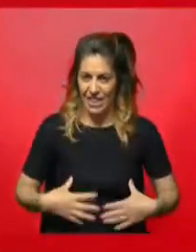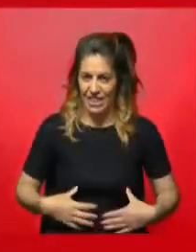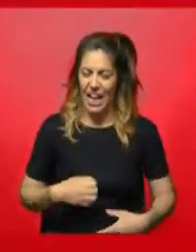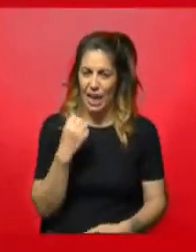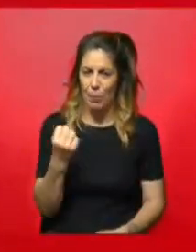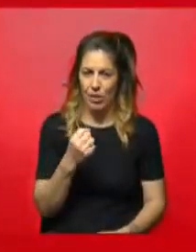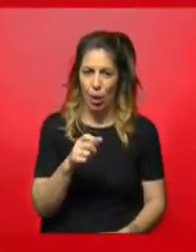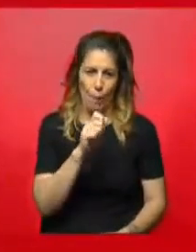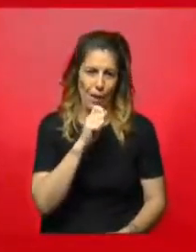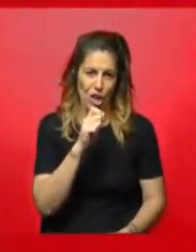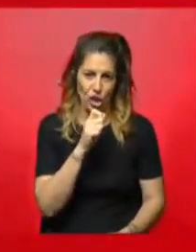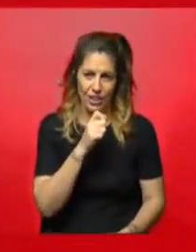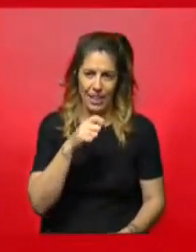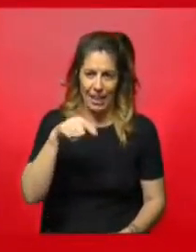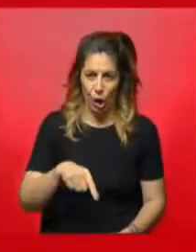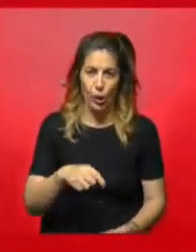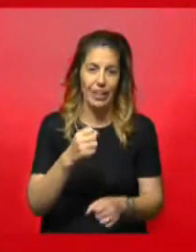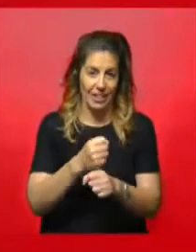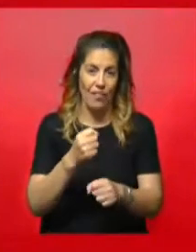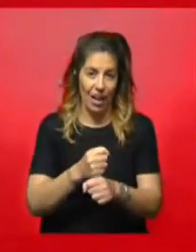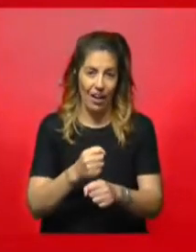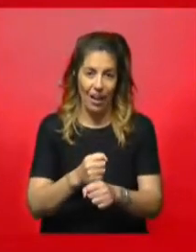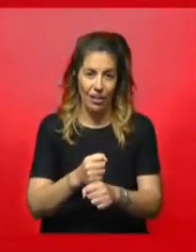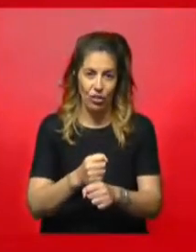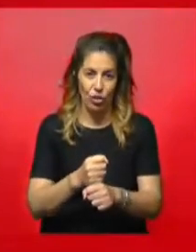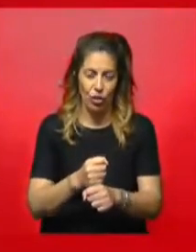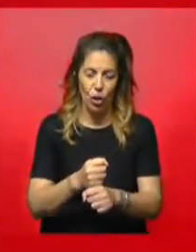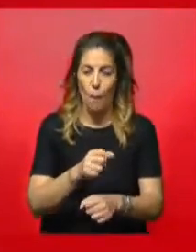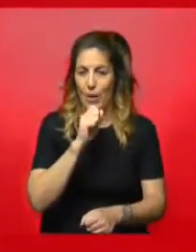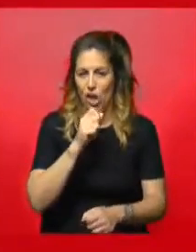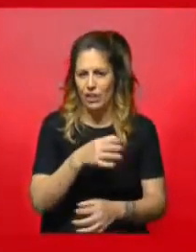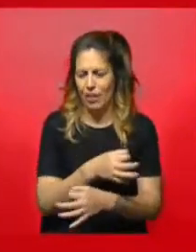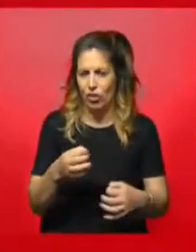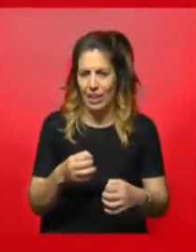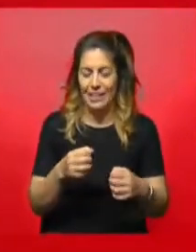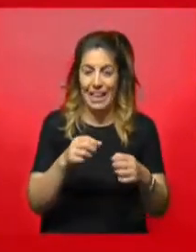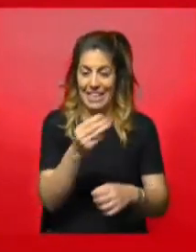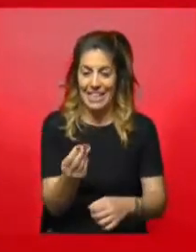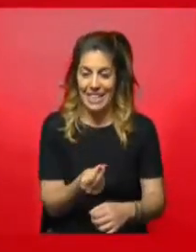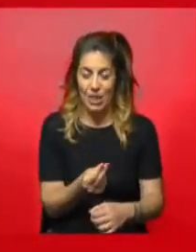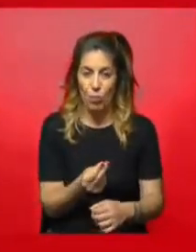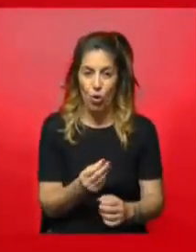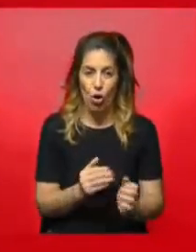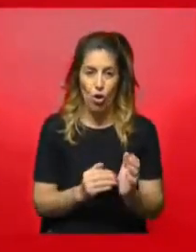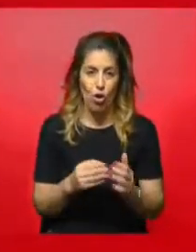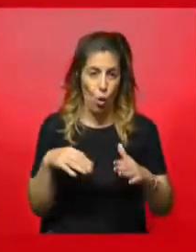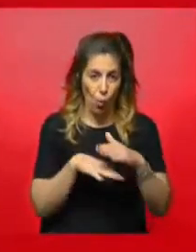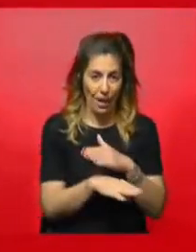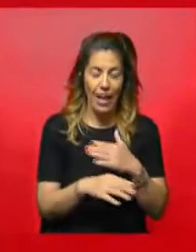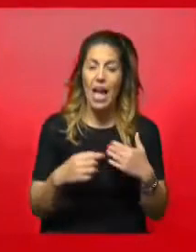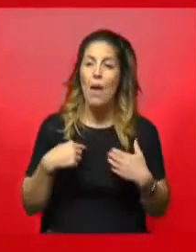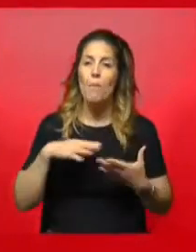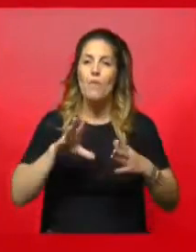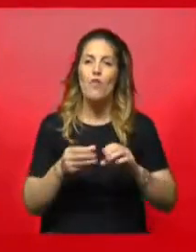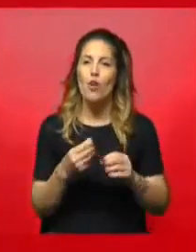fue un periodista notable y hoy está trabajando también y y ese dibujo lo conserva Entonces mi forma de presentarme porque realmente de